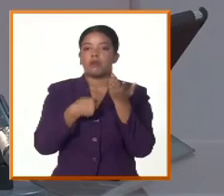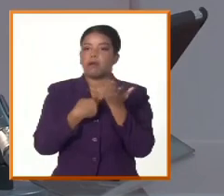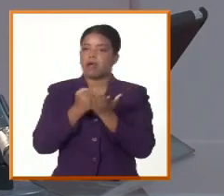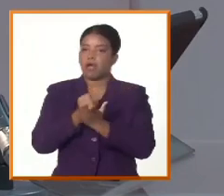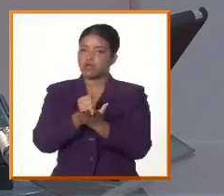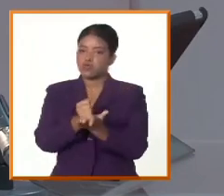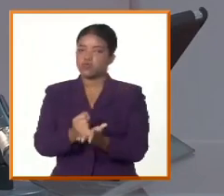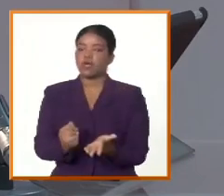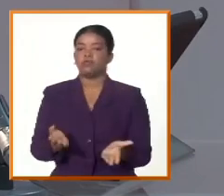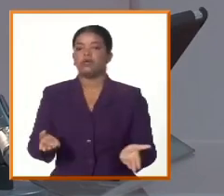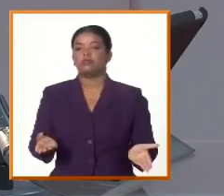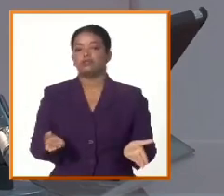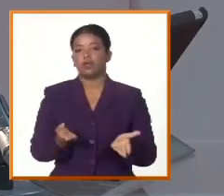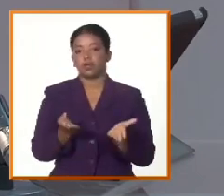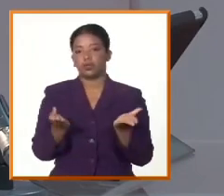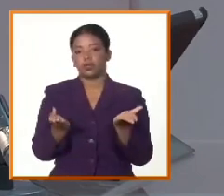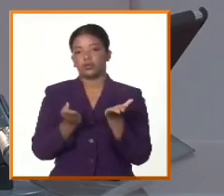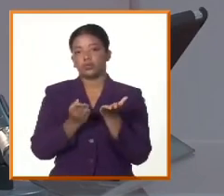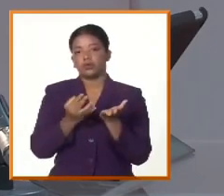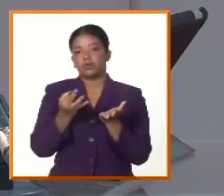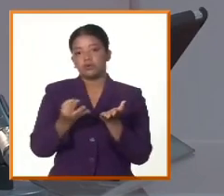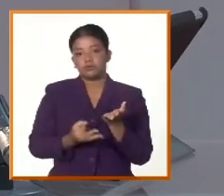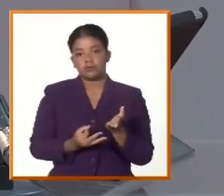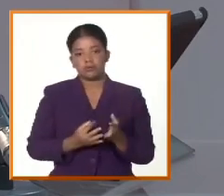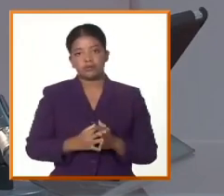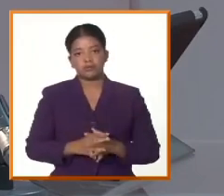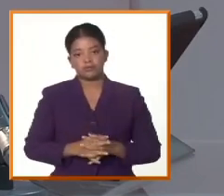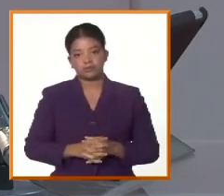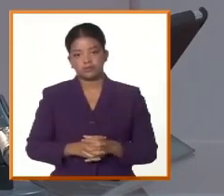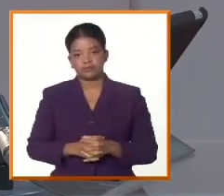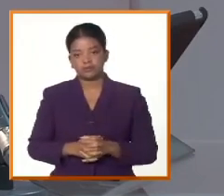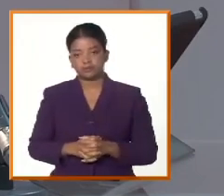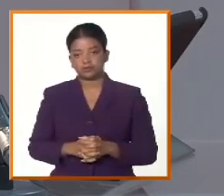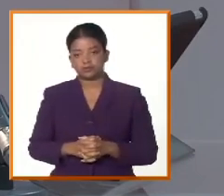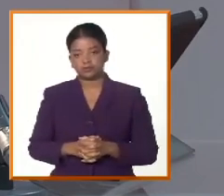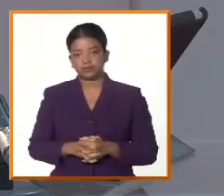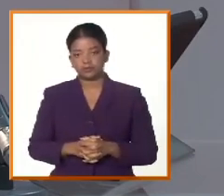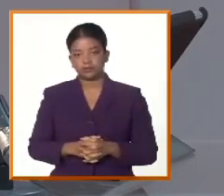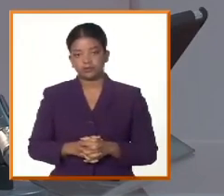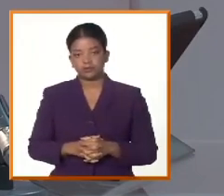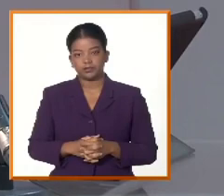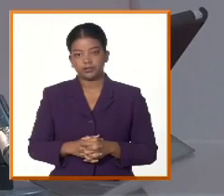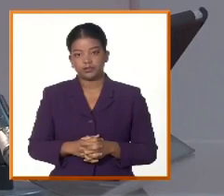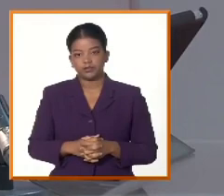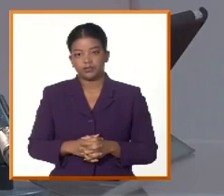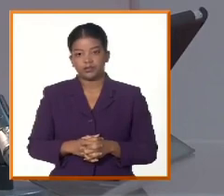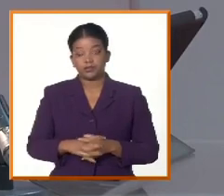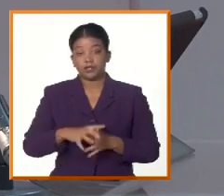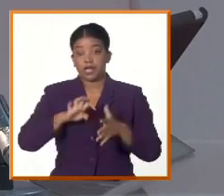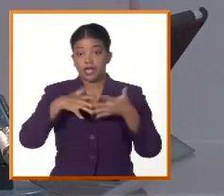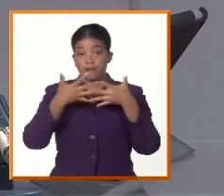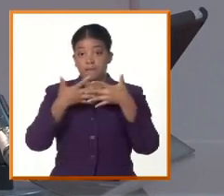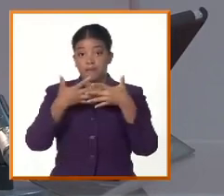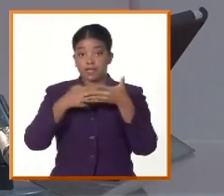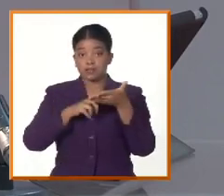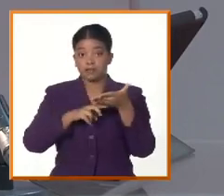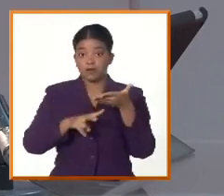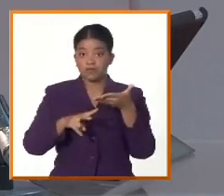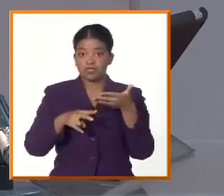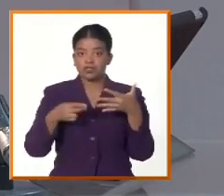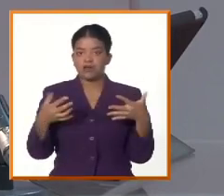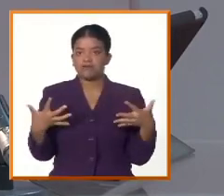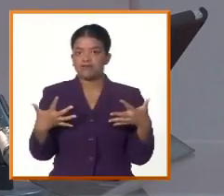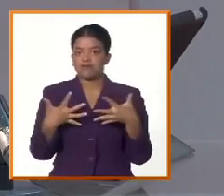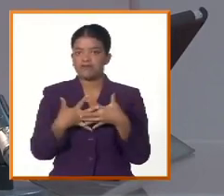final y ese el instituto y no solamente el Instituto las empresas que tenemos los territorios el vínculo con